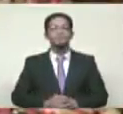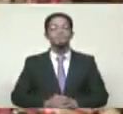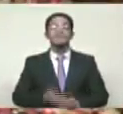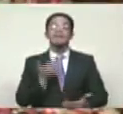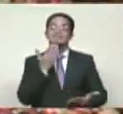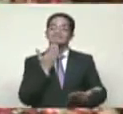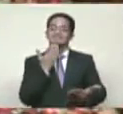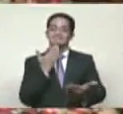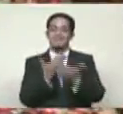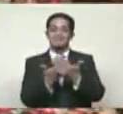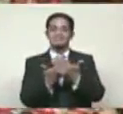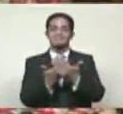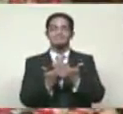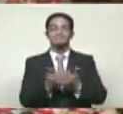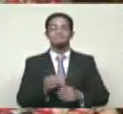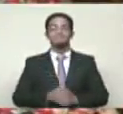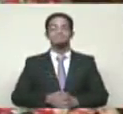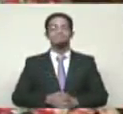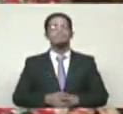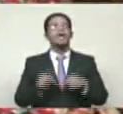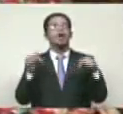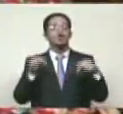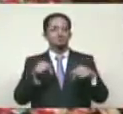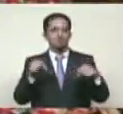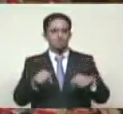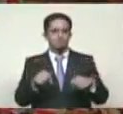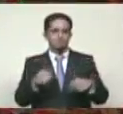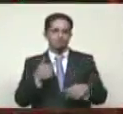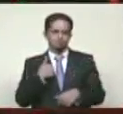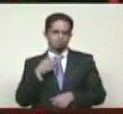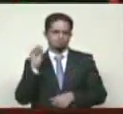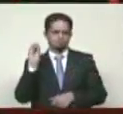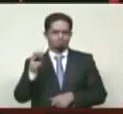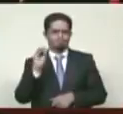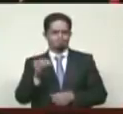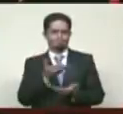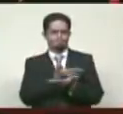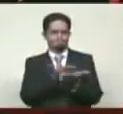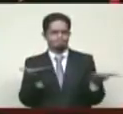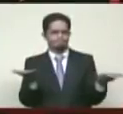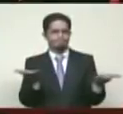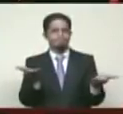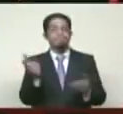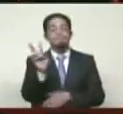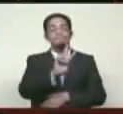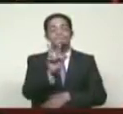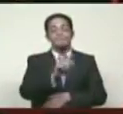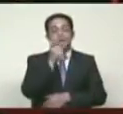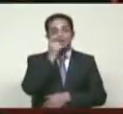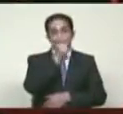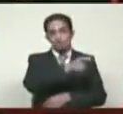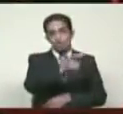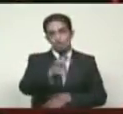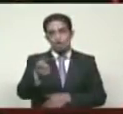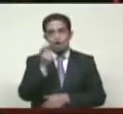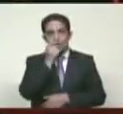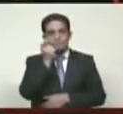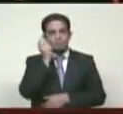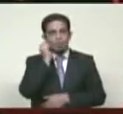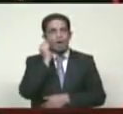Gracias. Si hoy tengo que decirle algo a los venezolanos y venezolanas,